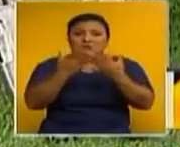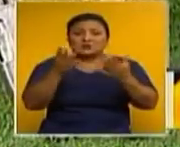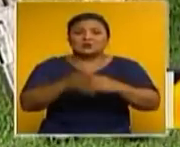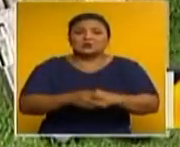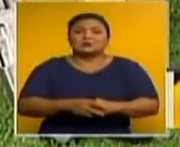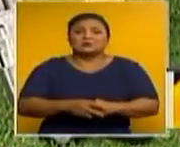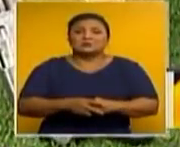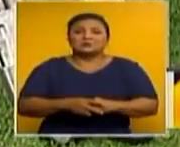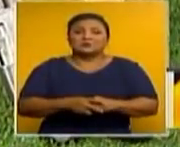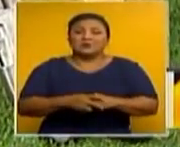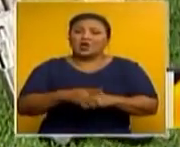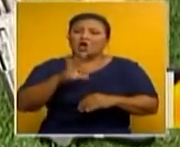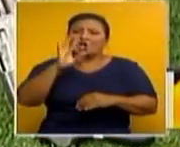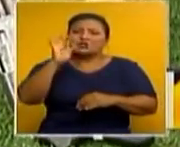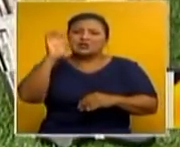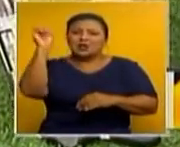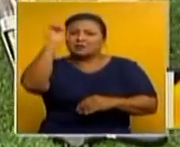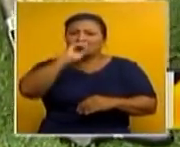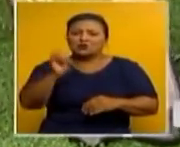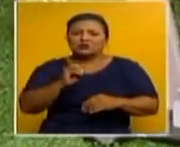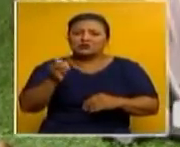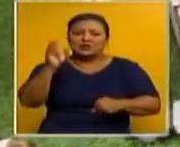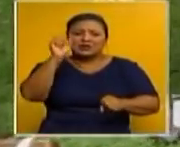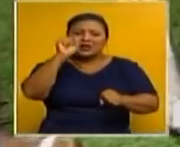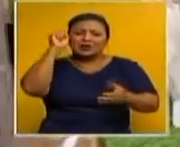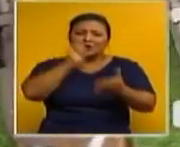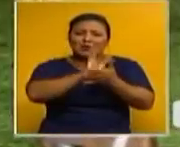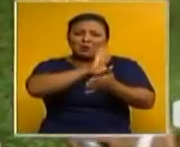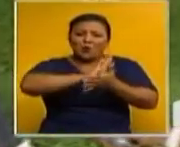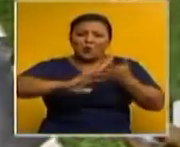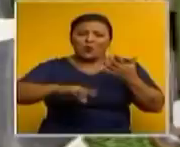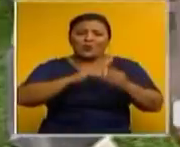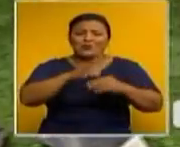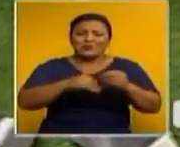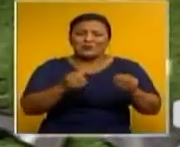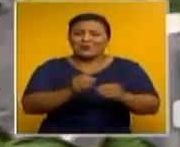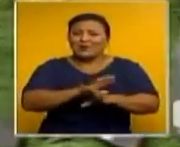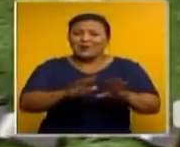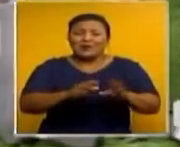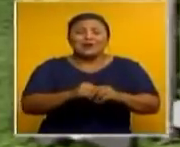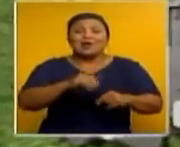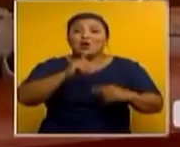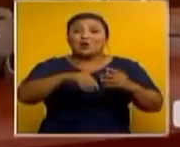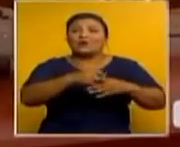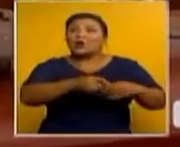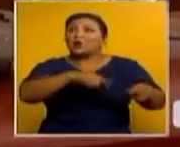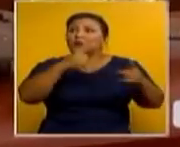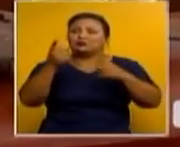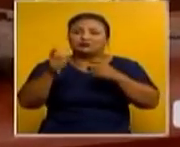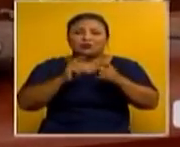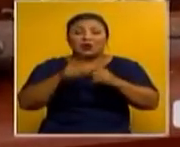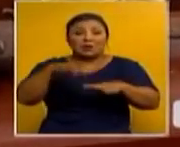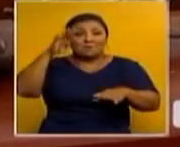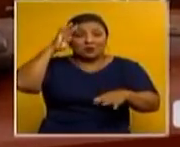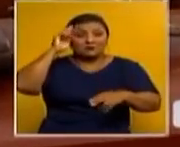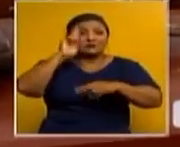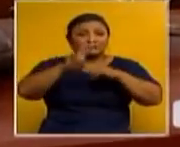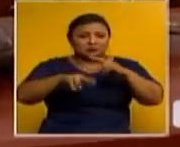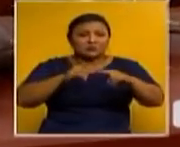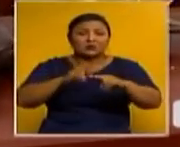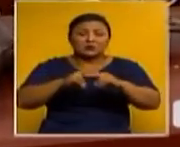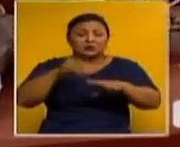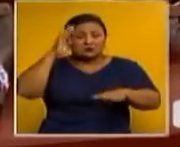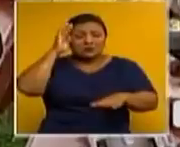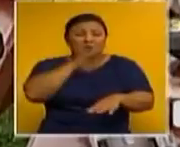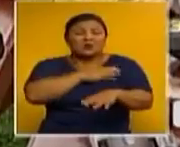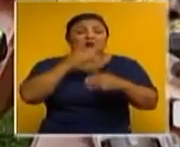El 80% de las armas destruidas son de fabricación artesanal y el 20% importadas. La Policía Nacional y las Fuerzas Armadas